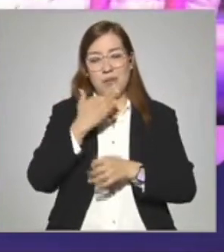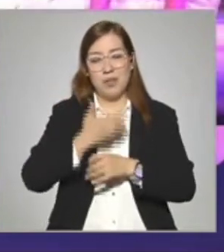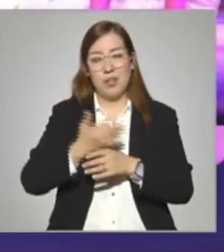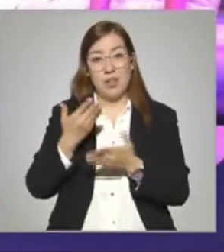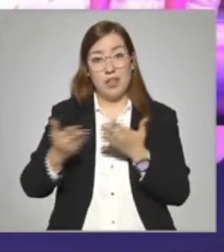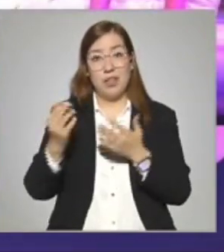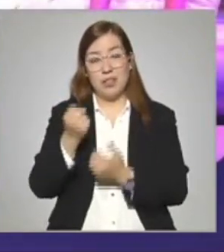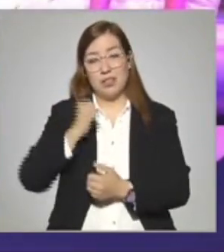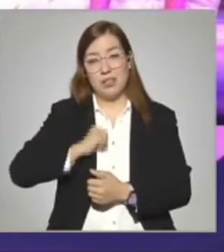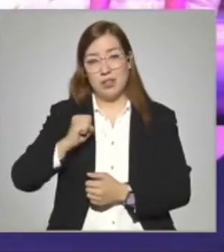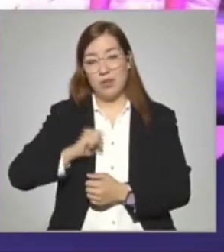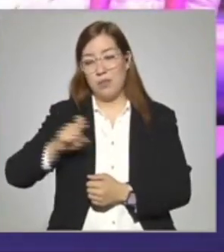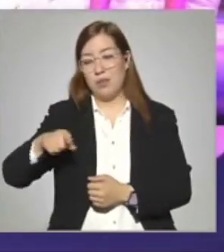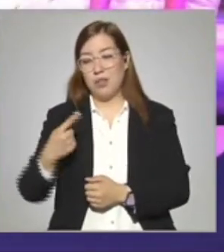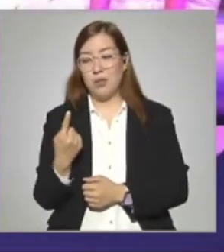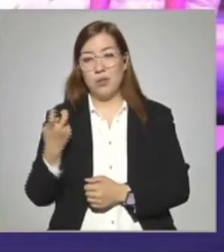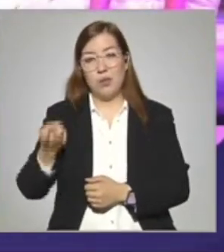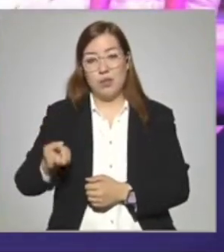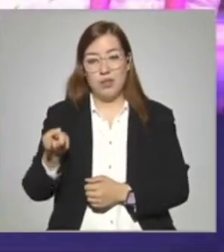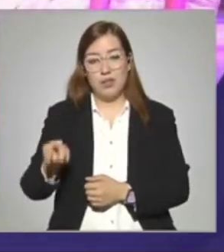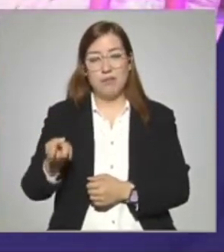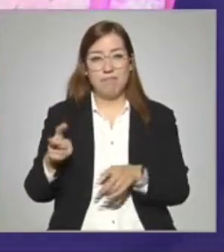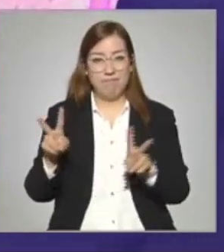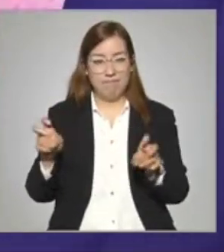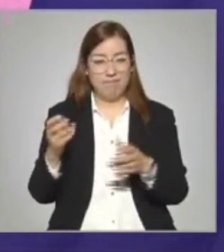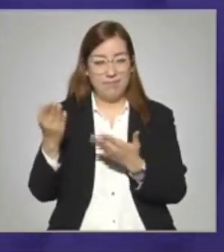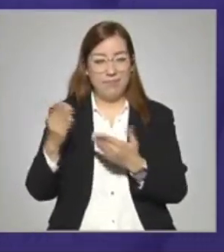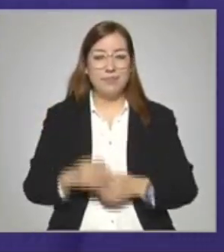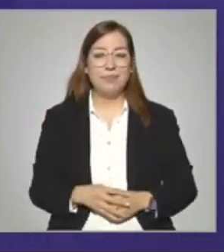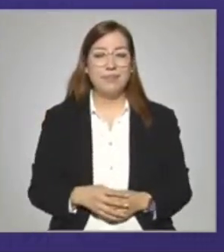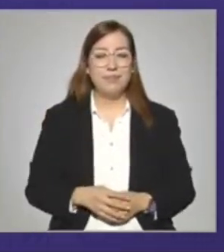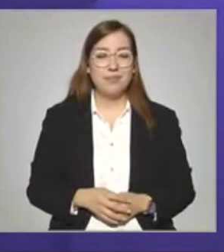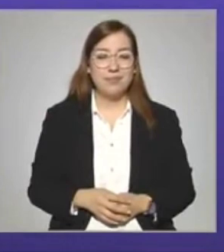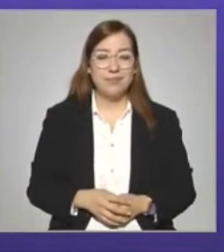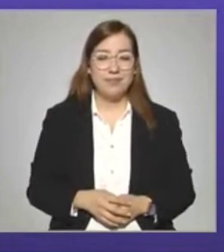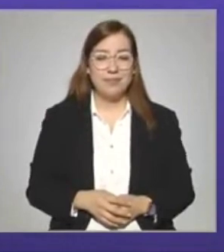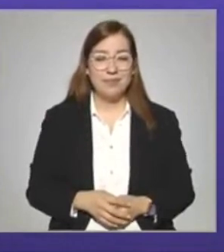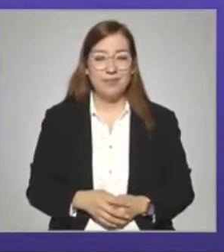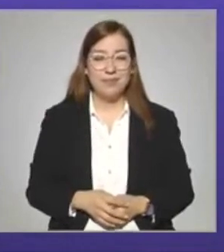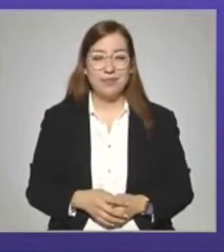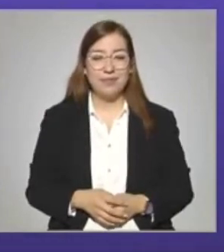siglo XXI. Maldita Dulzura, de Maraí Salinas.